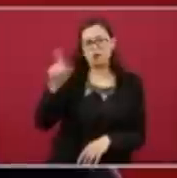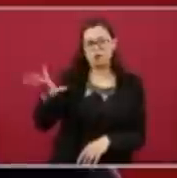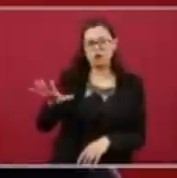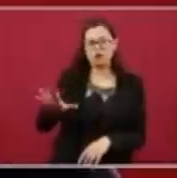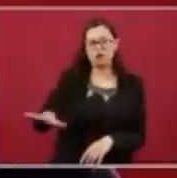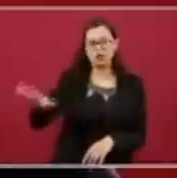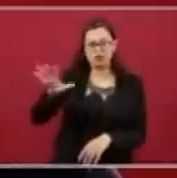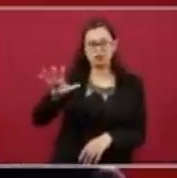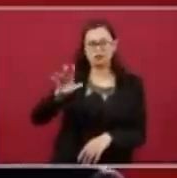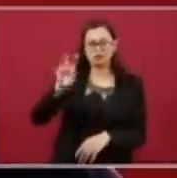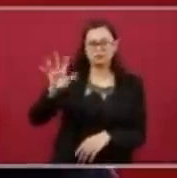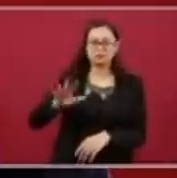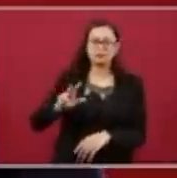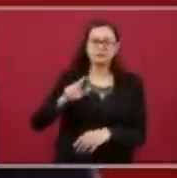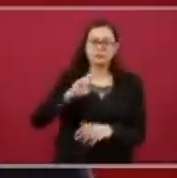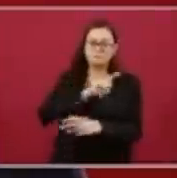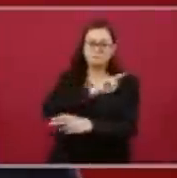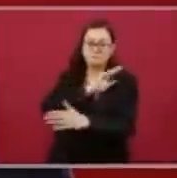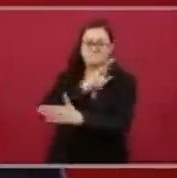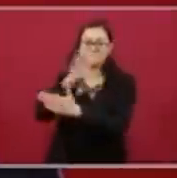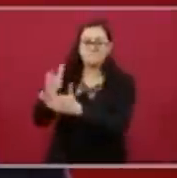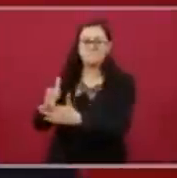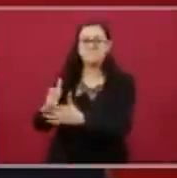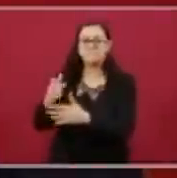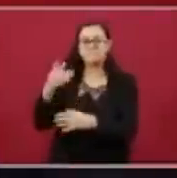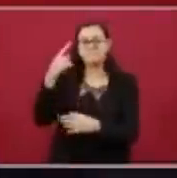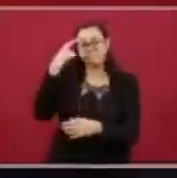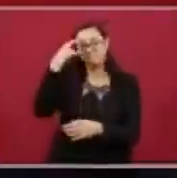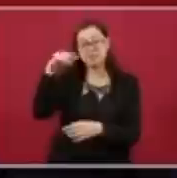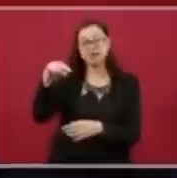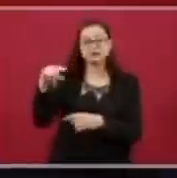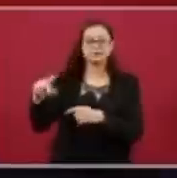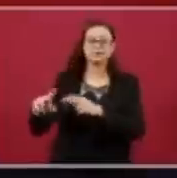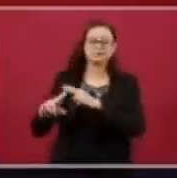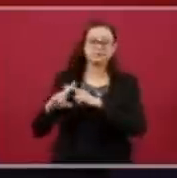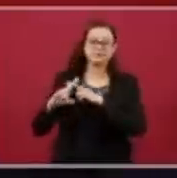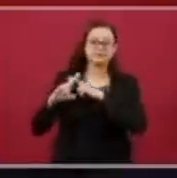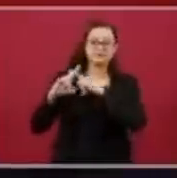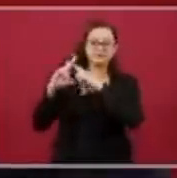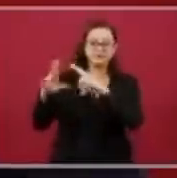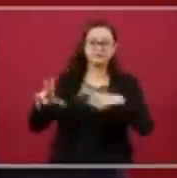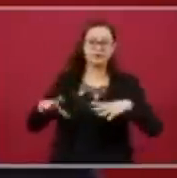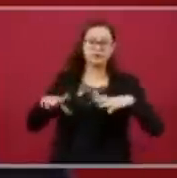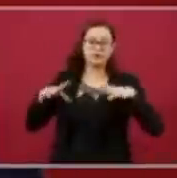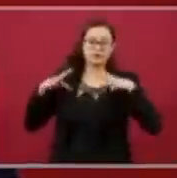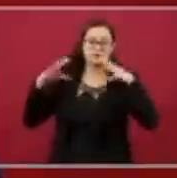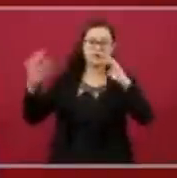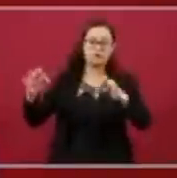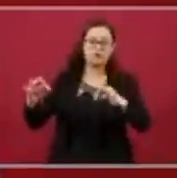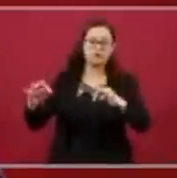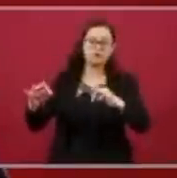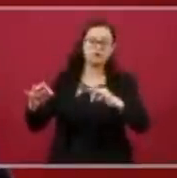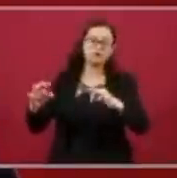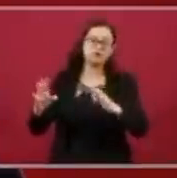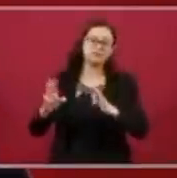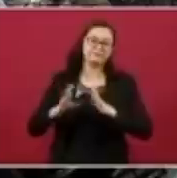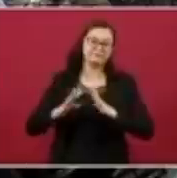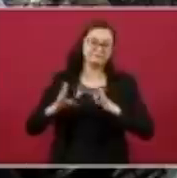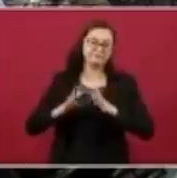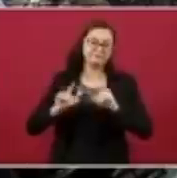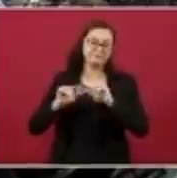el aniversario de la fundación del Ejército Nacional, del nuevo